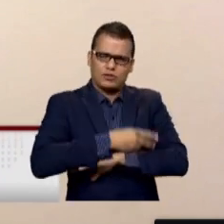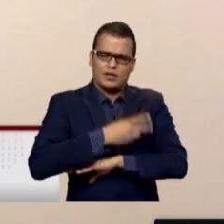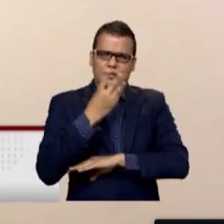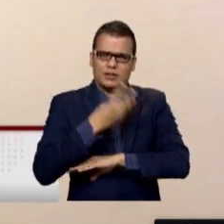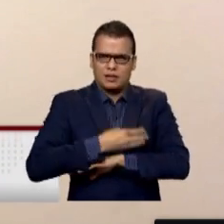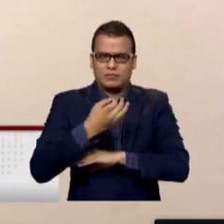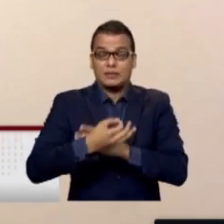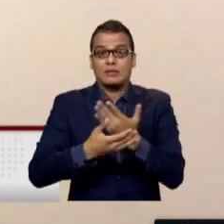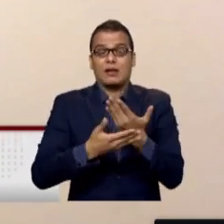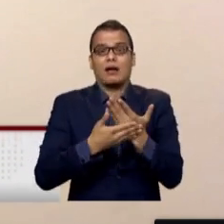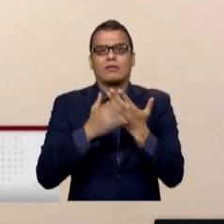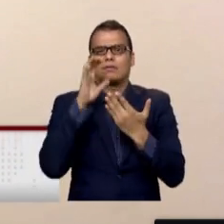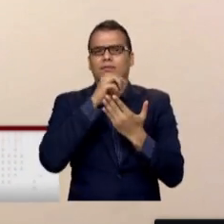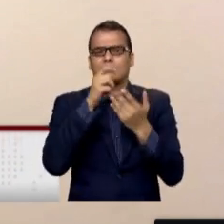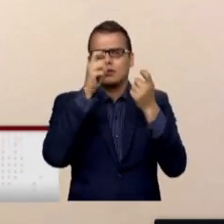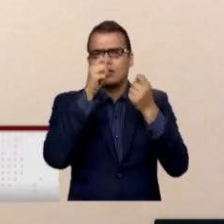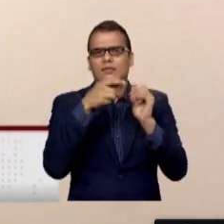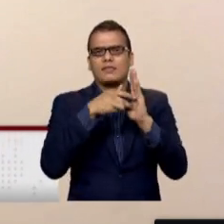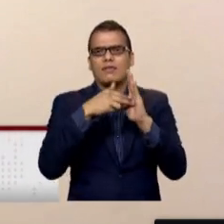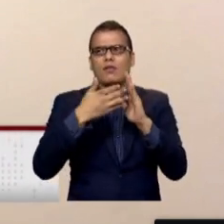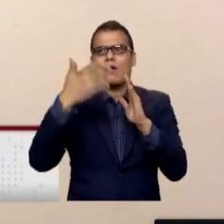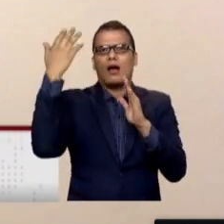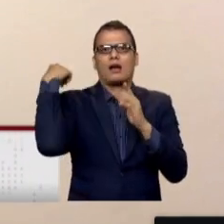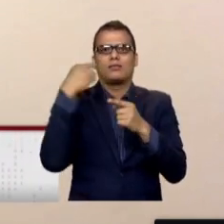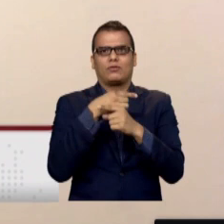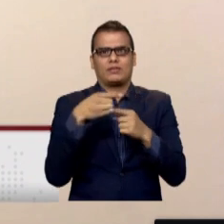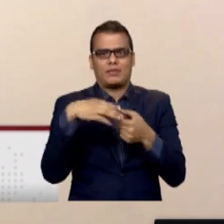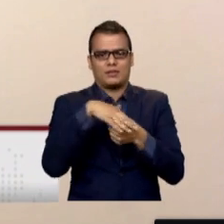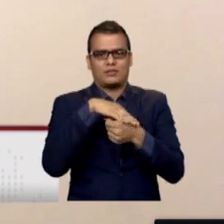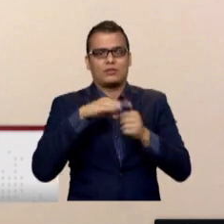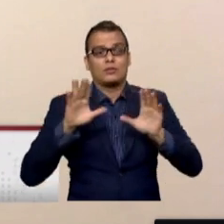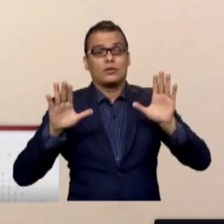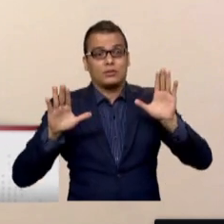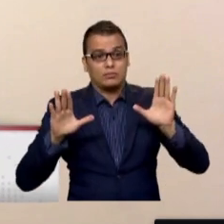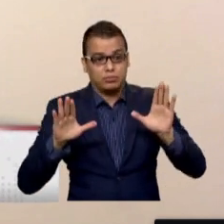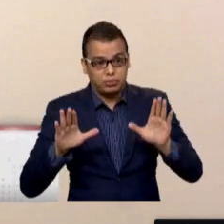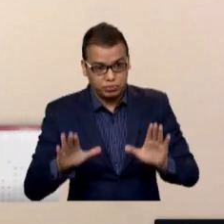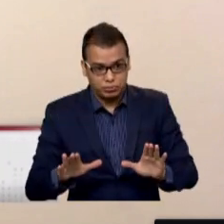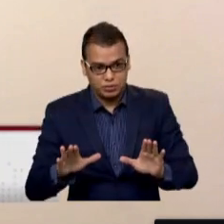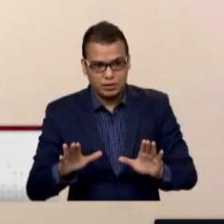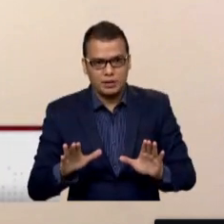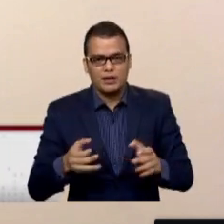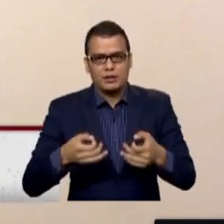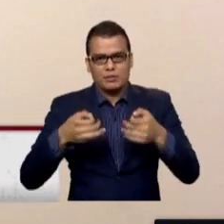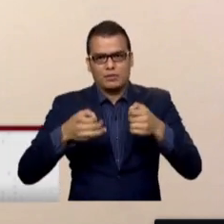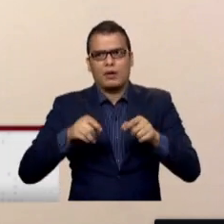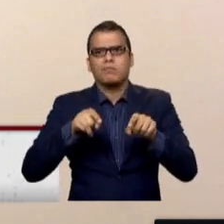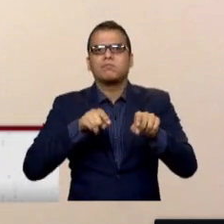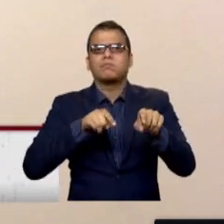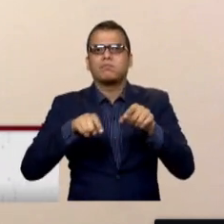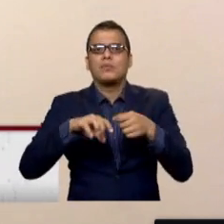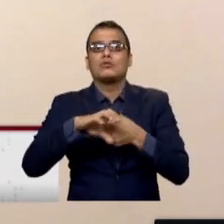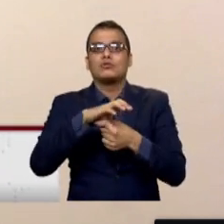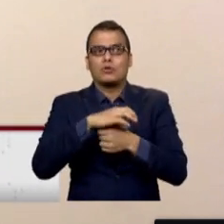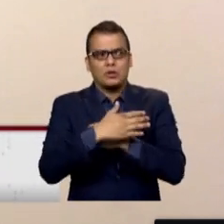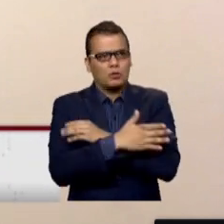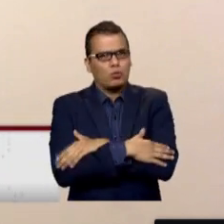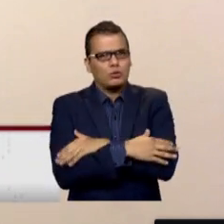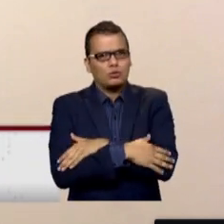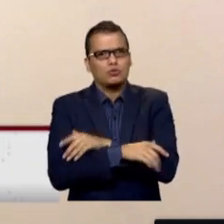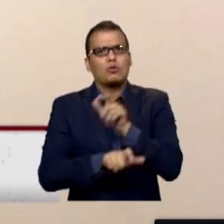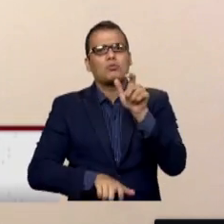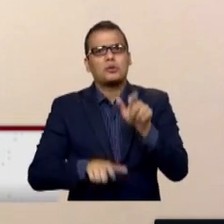semana anterior. Sin embargo, lo que hemos visto es, afortunadamente, en la mayor parte de las ciudades, una buena disciplina y